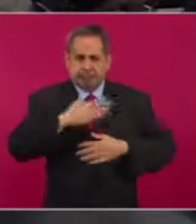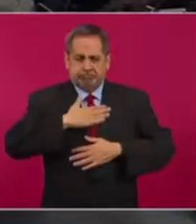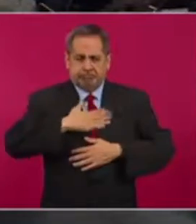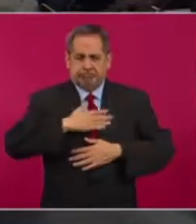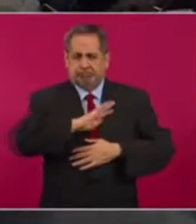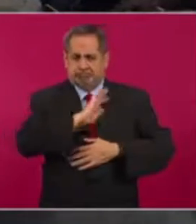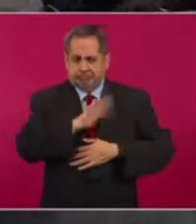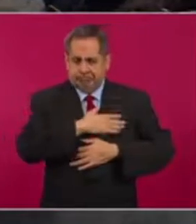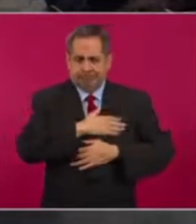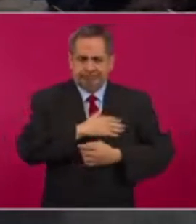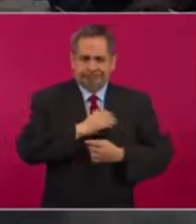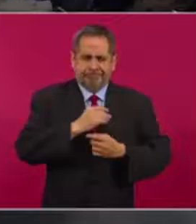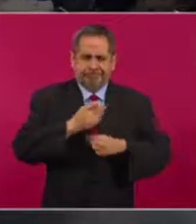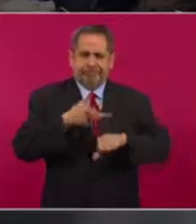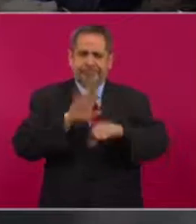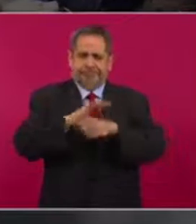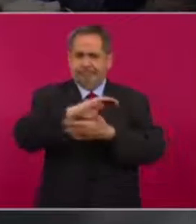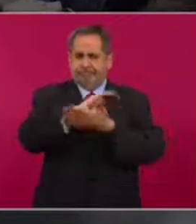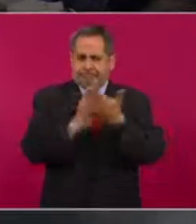CAF.